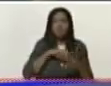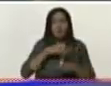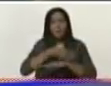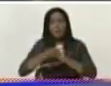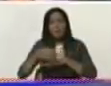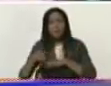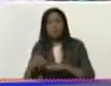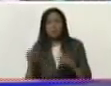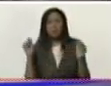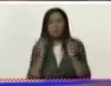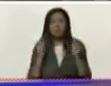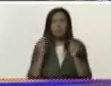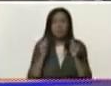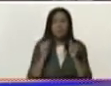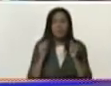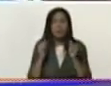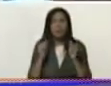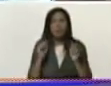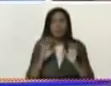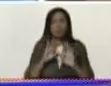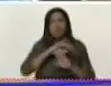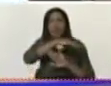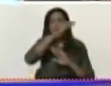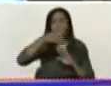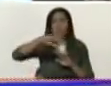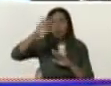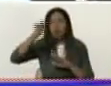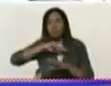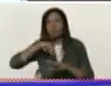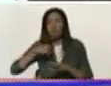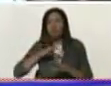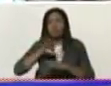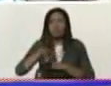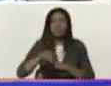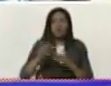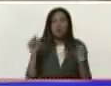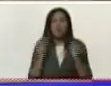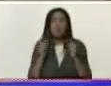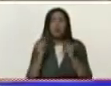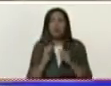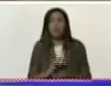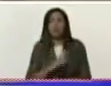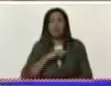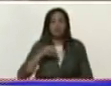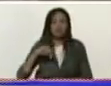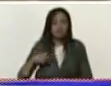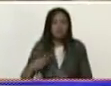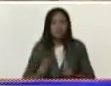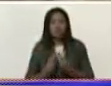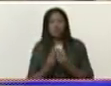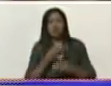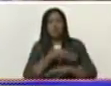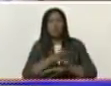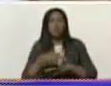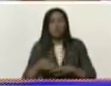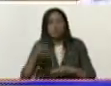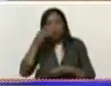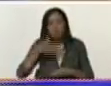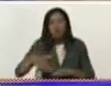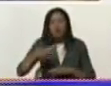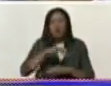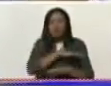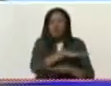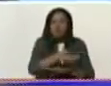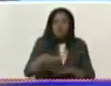municipios parameros, desde las montañas de nuestro Estado Mérida. Estamos con los municipios Pueblo Llano,